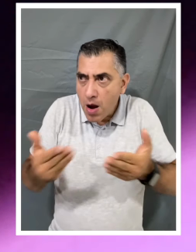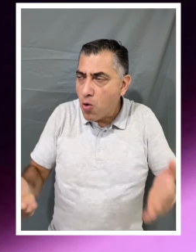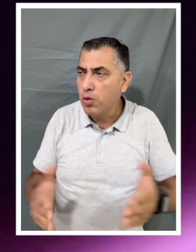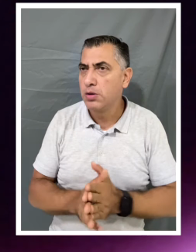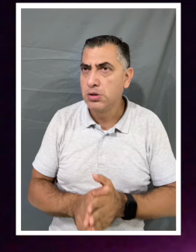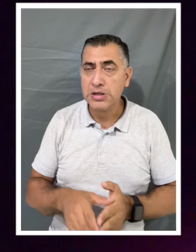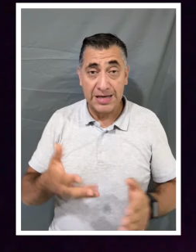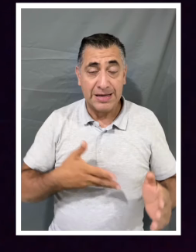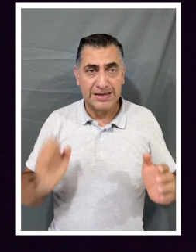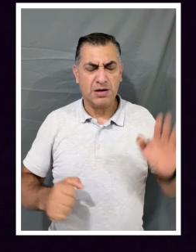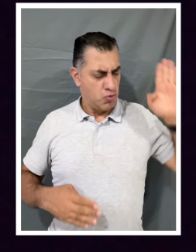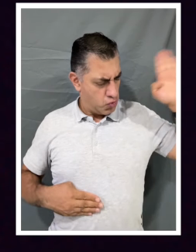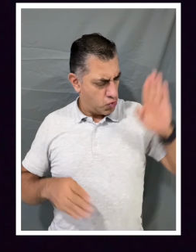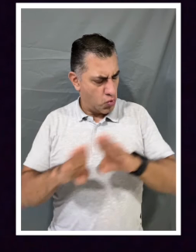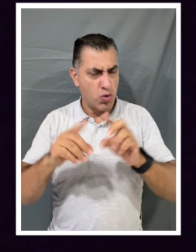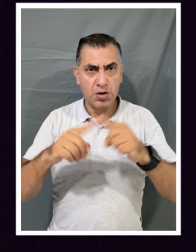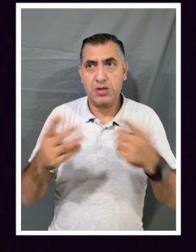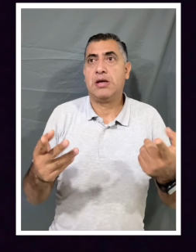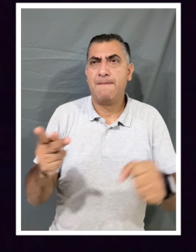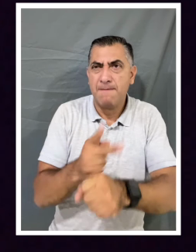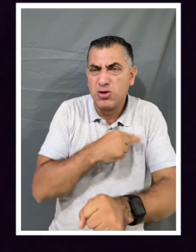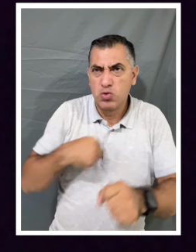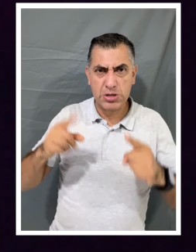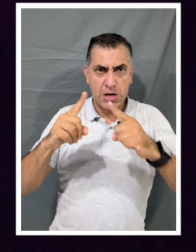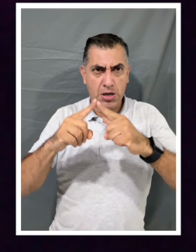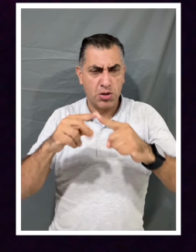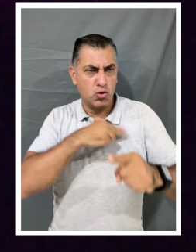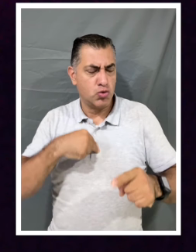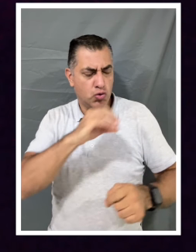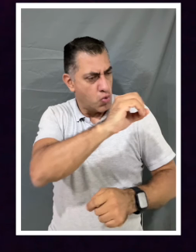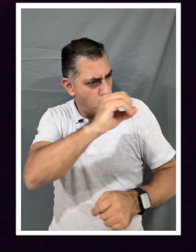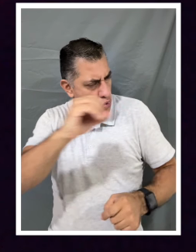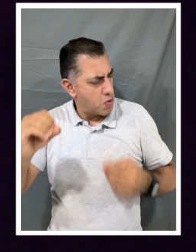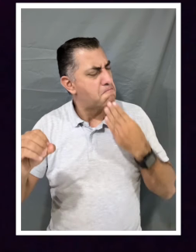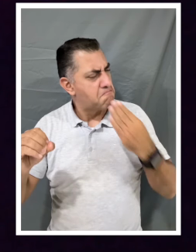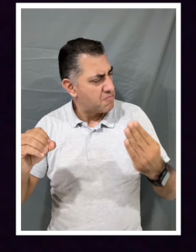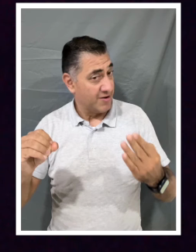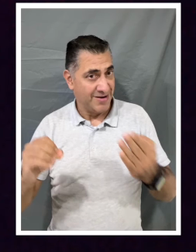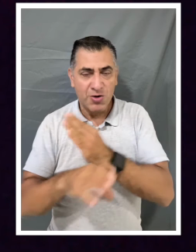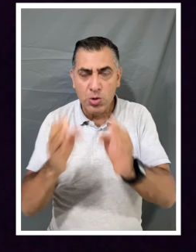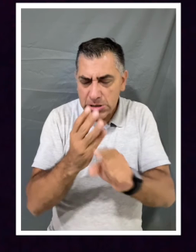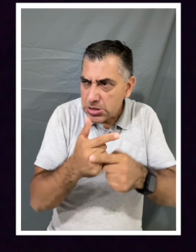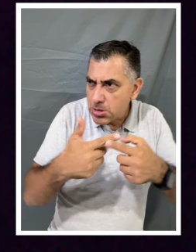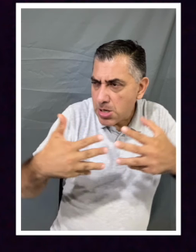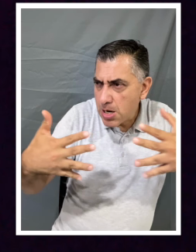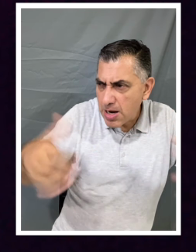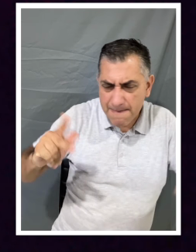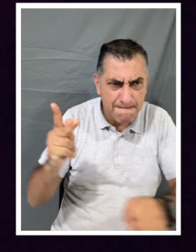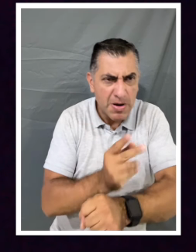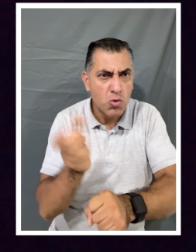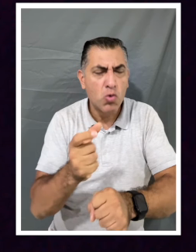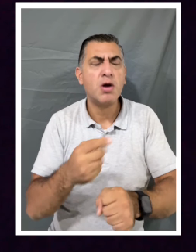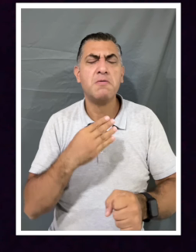imaginas si tenemos esta promesa como iglesia qué podría suceder en nuestra iglesia si nos organizamos bien las cosas grandiosas suceden